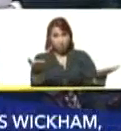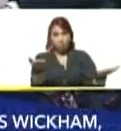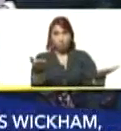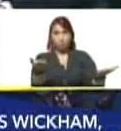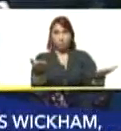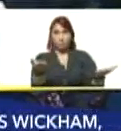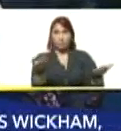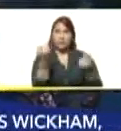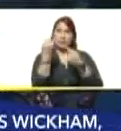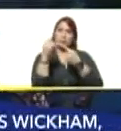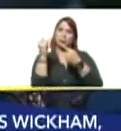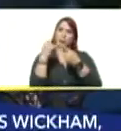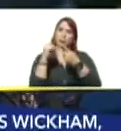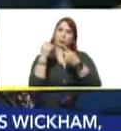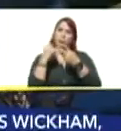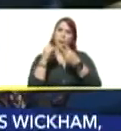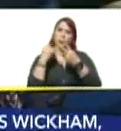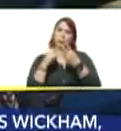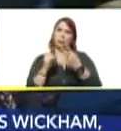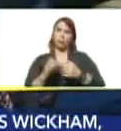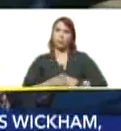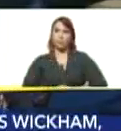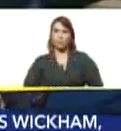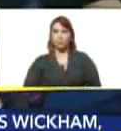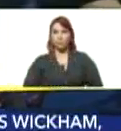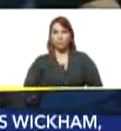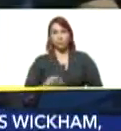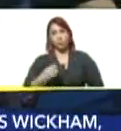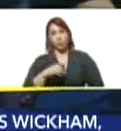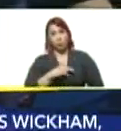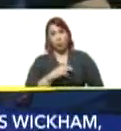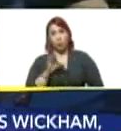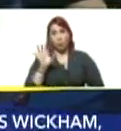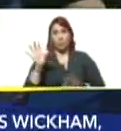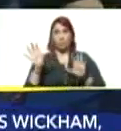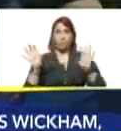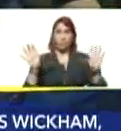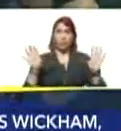el instrumento de nuestros países